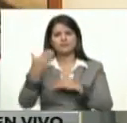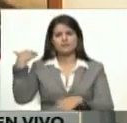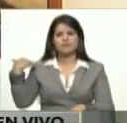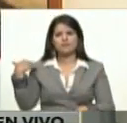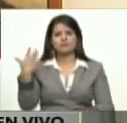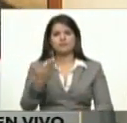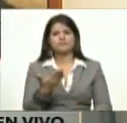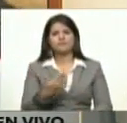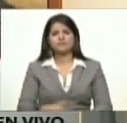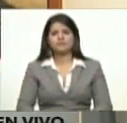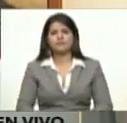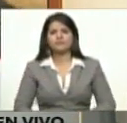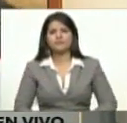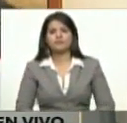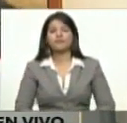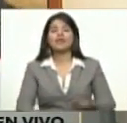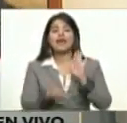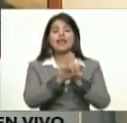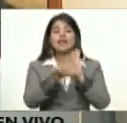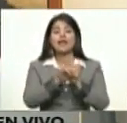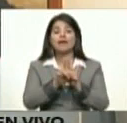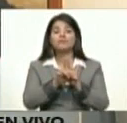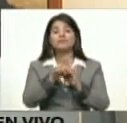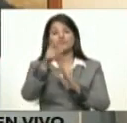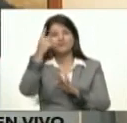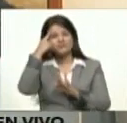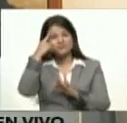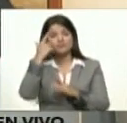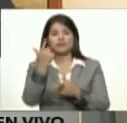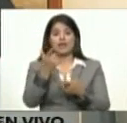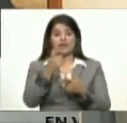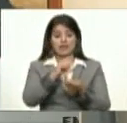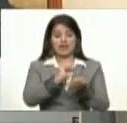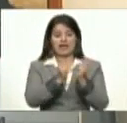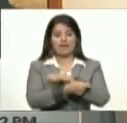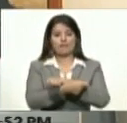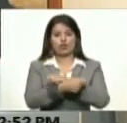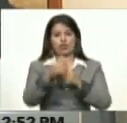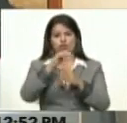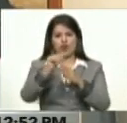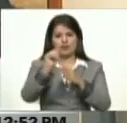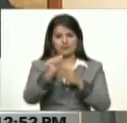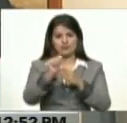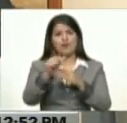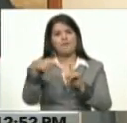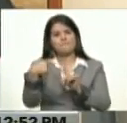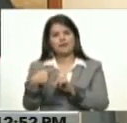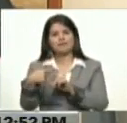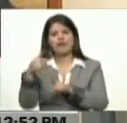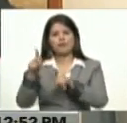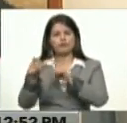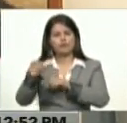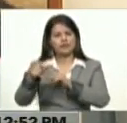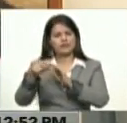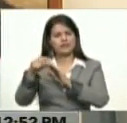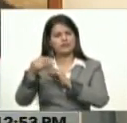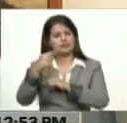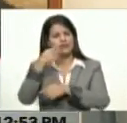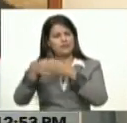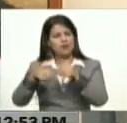año, que es la ley del régimen cambiario y sus ilícitos. Como ustedes sabrán,